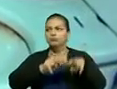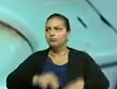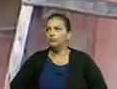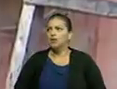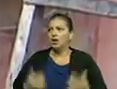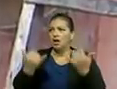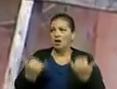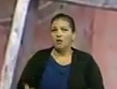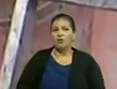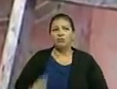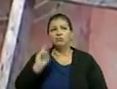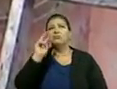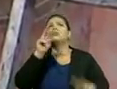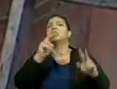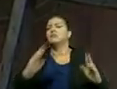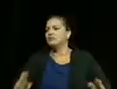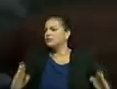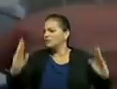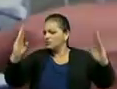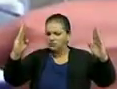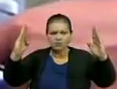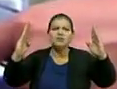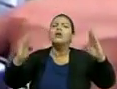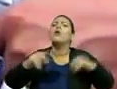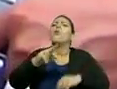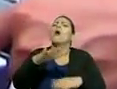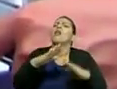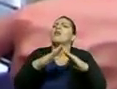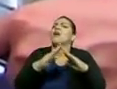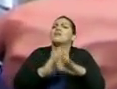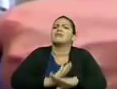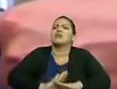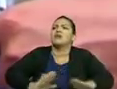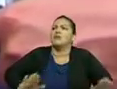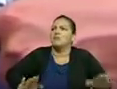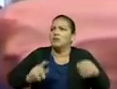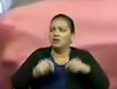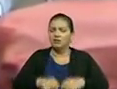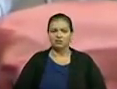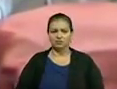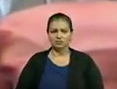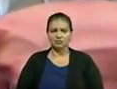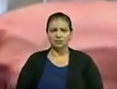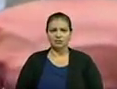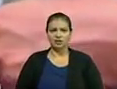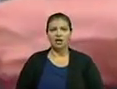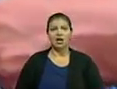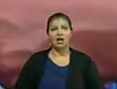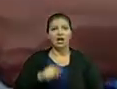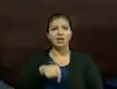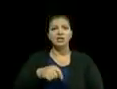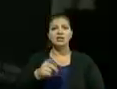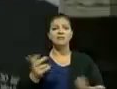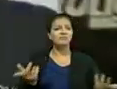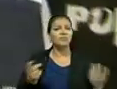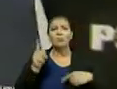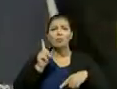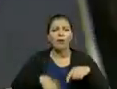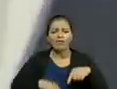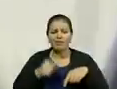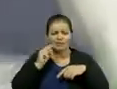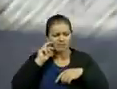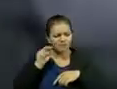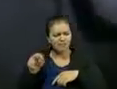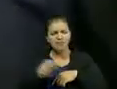verificar, esto no cumple para nada, pero ni siquiera para poner una venta de chicles, porque es insalubre. Acá fueron detenidas